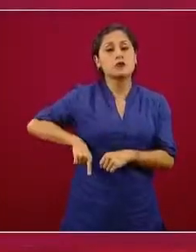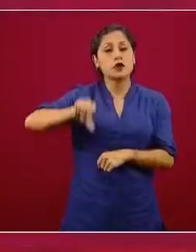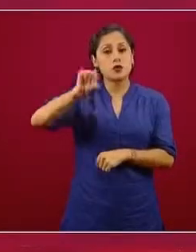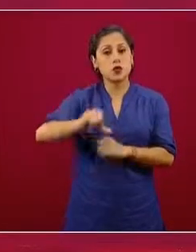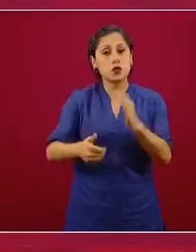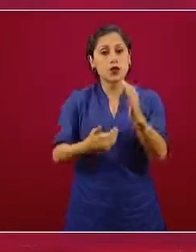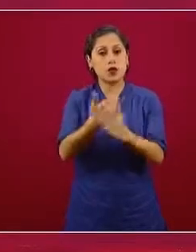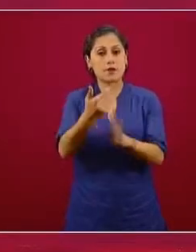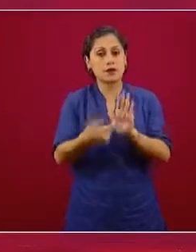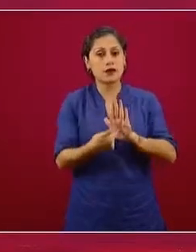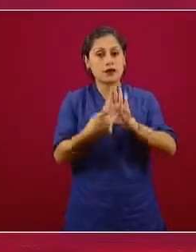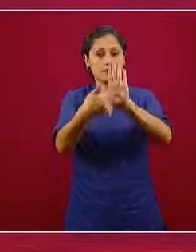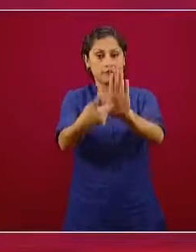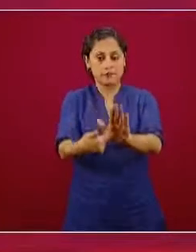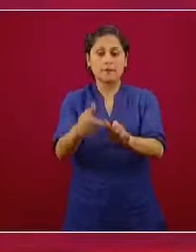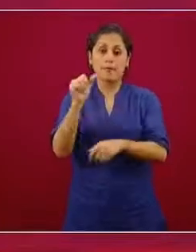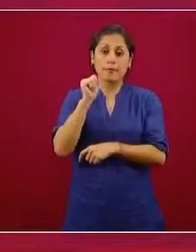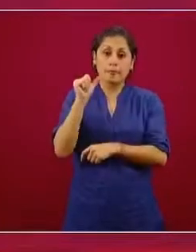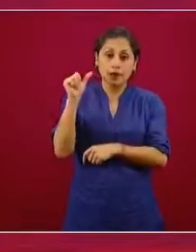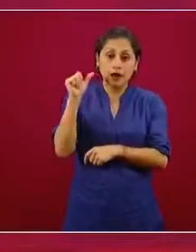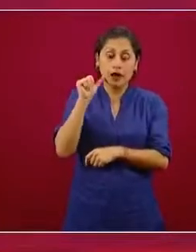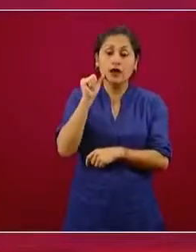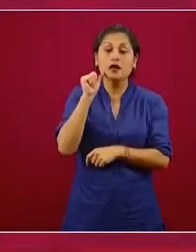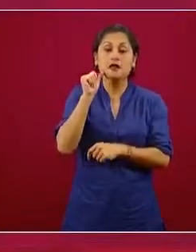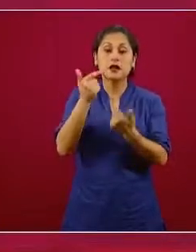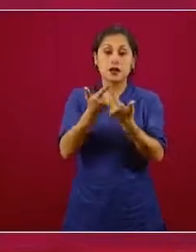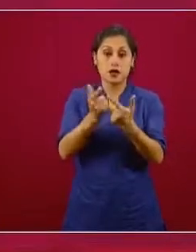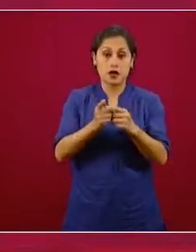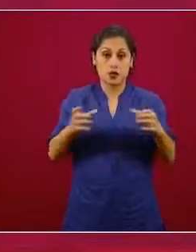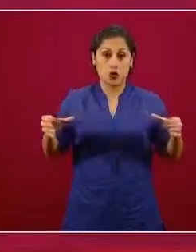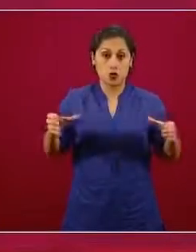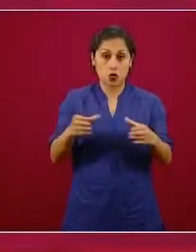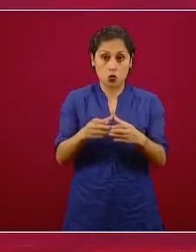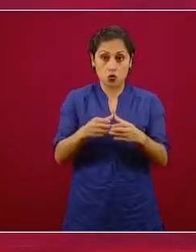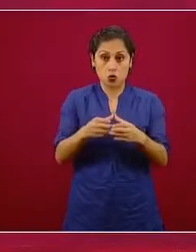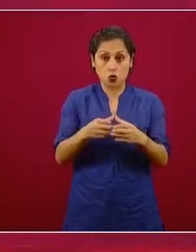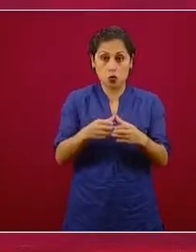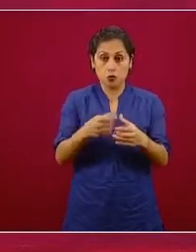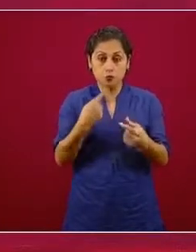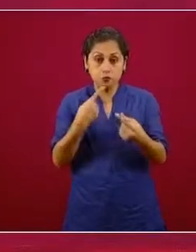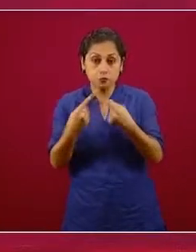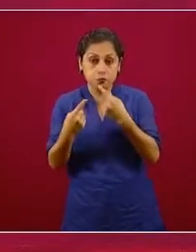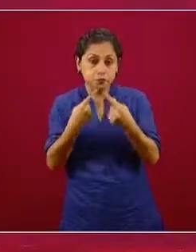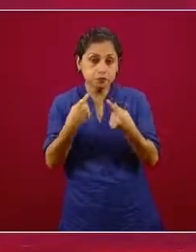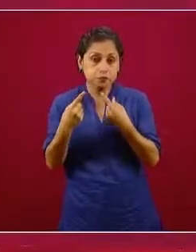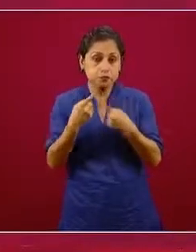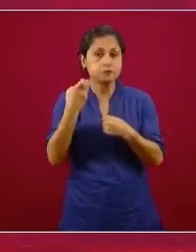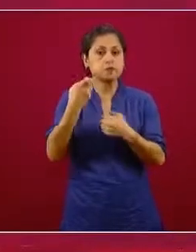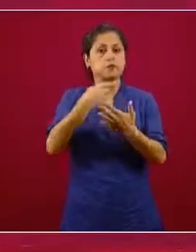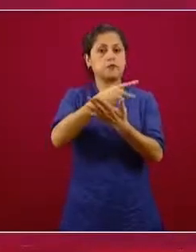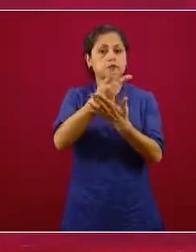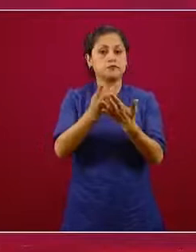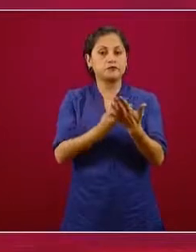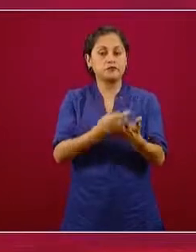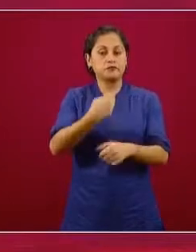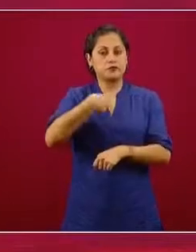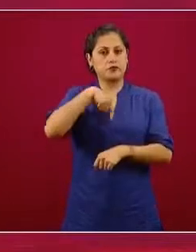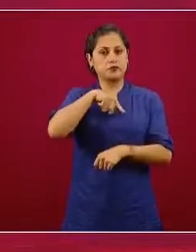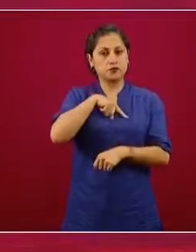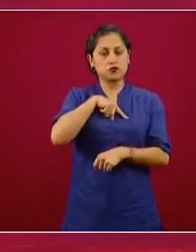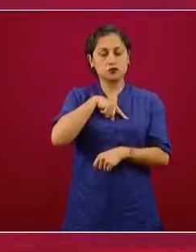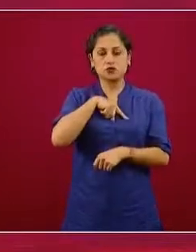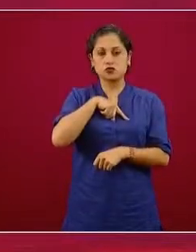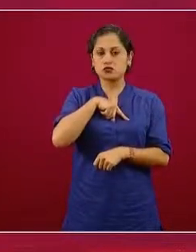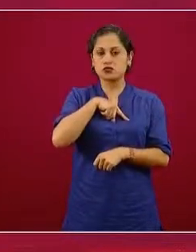ayer estuvimos conversando en el grupo de coordinación, que nos parece que es instrumental